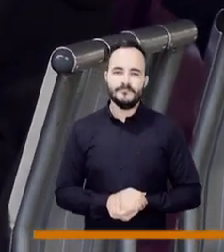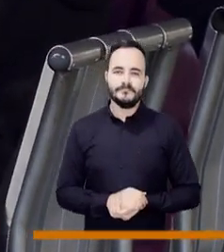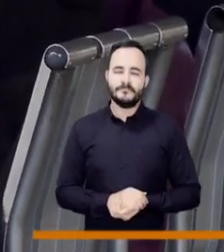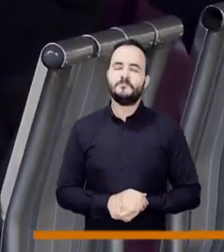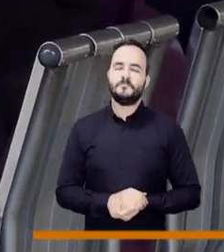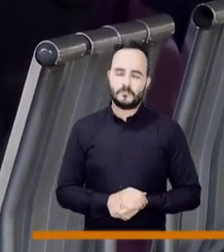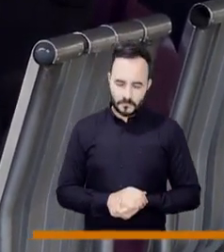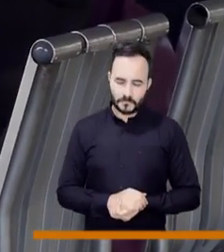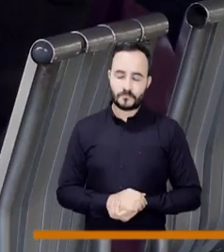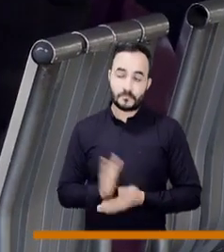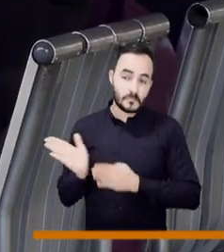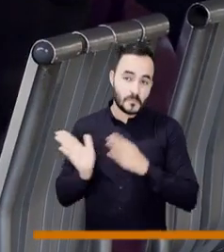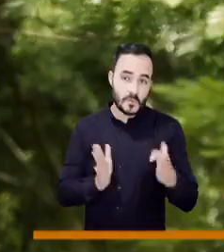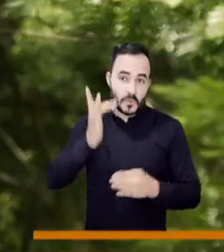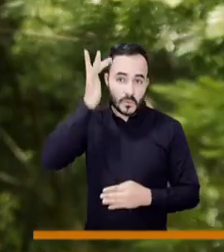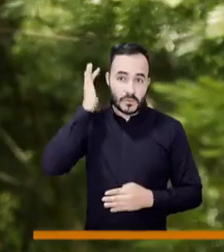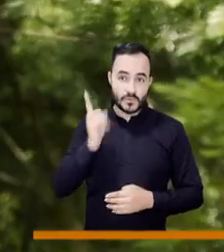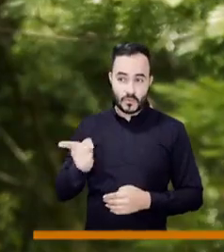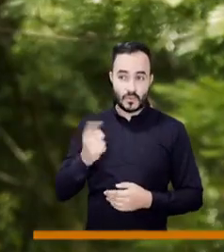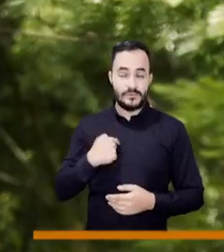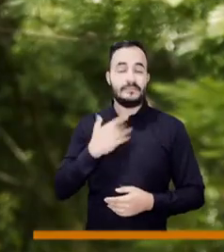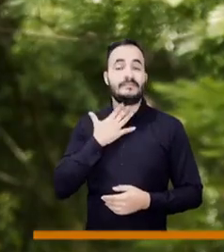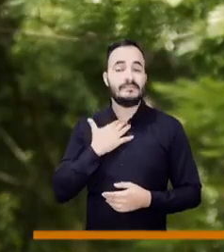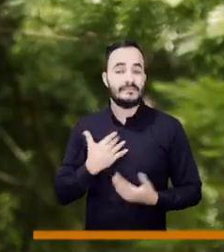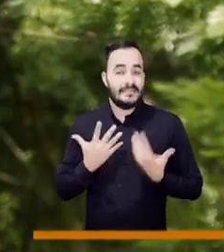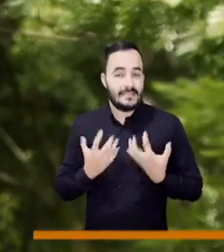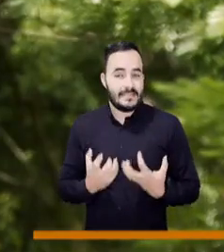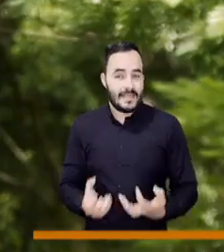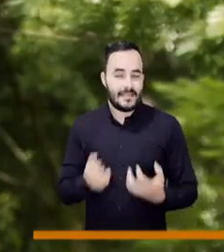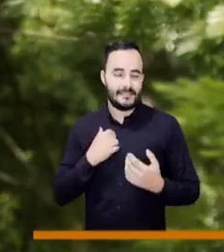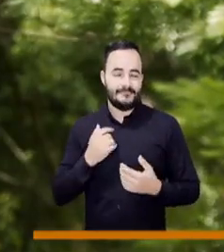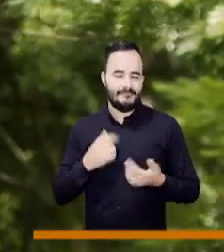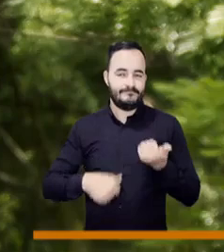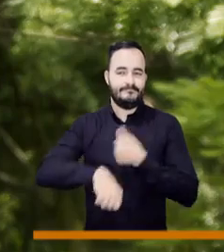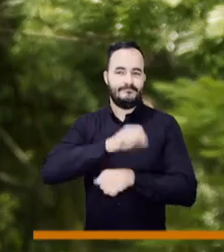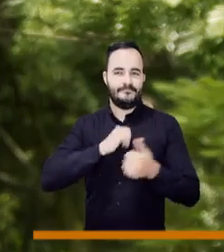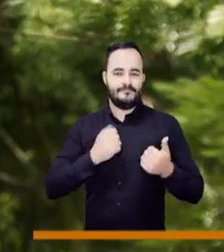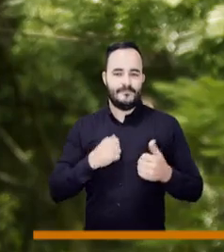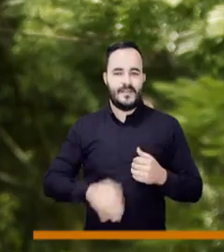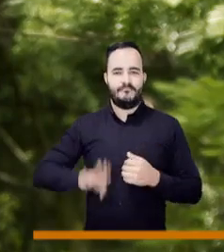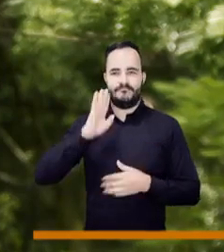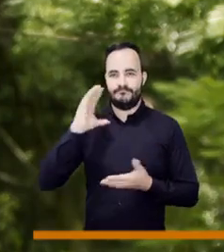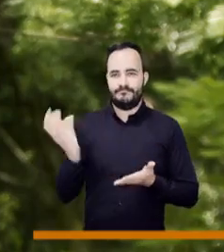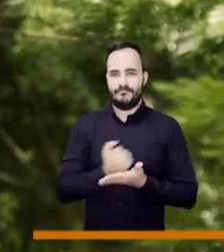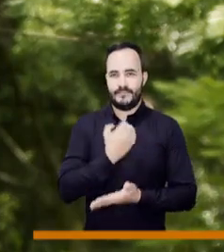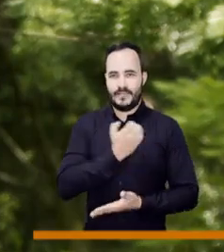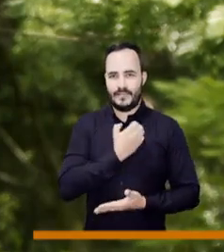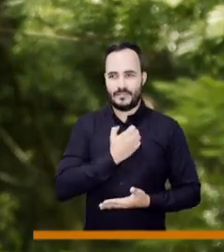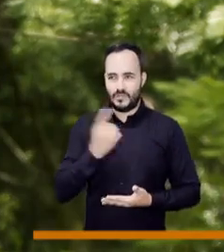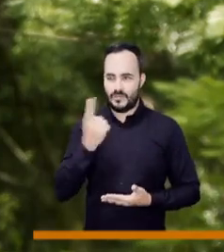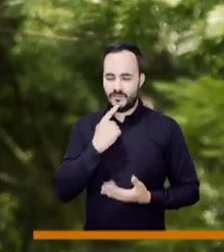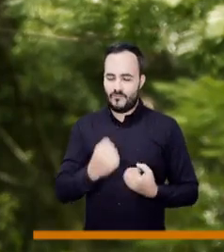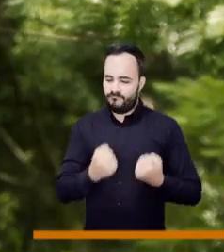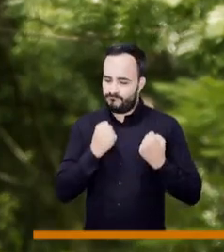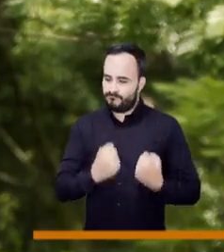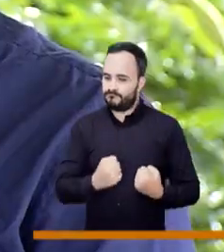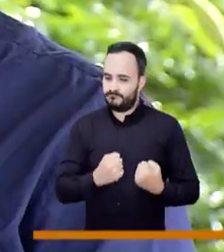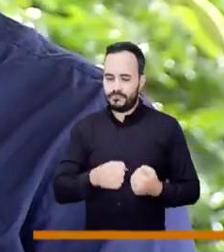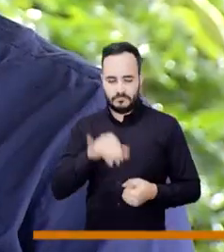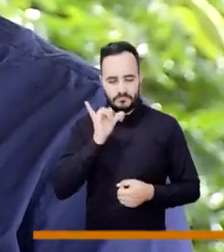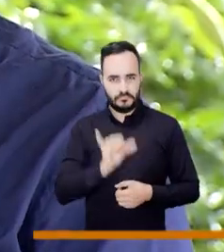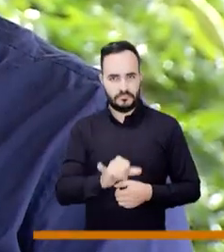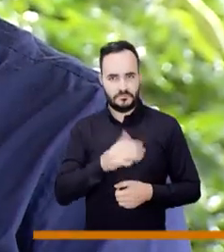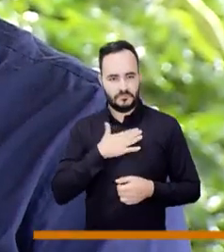Luis Bernardo, pues en el caso suyo, usted quiere en esta vez aspirar a la alcaldía, ha dicho que de esta no se baja,